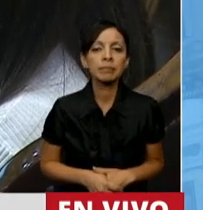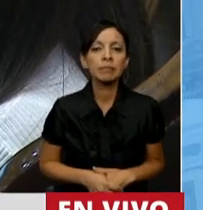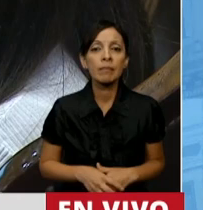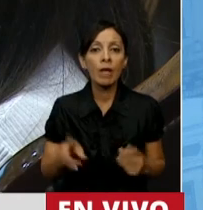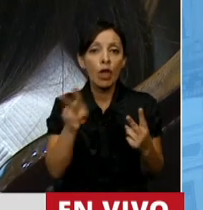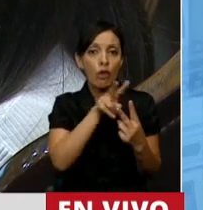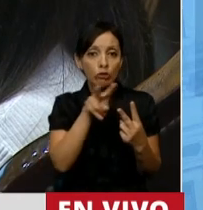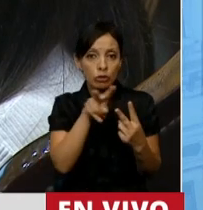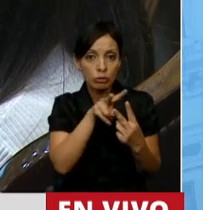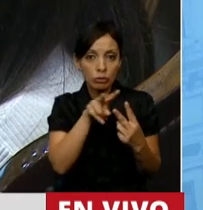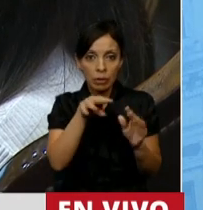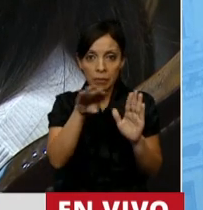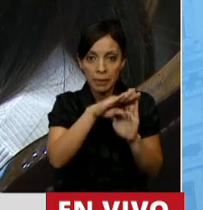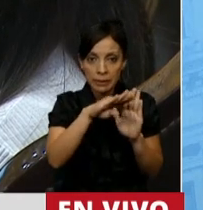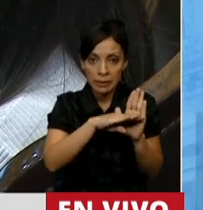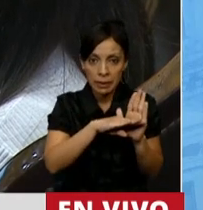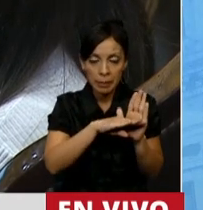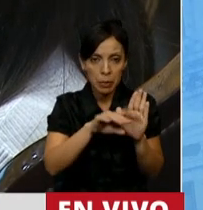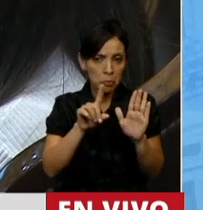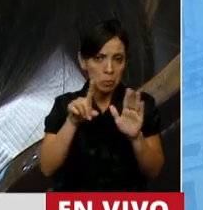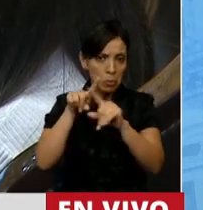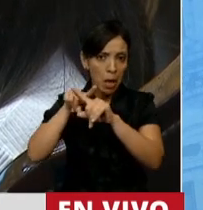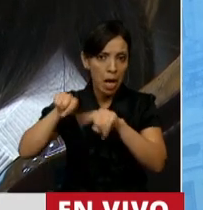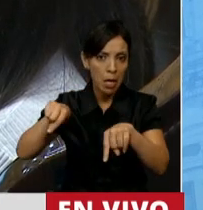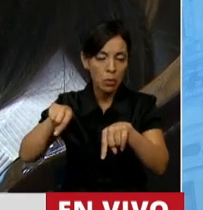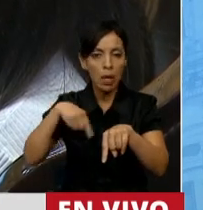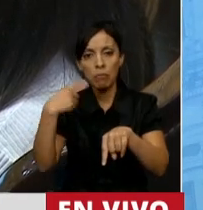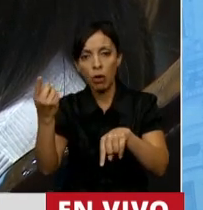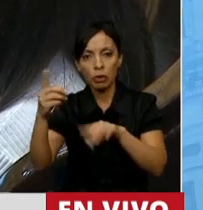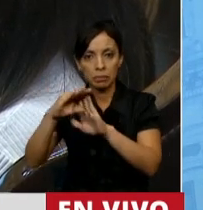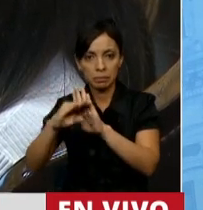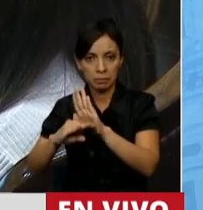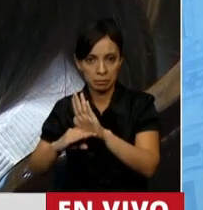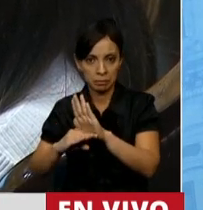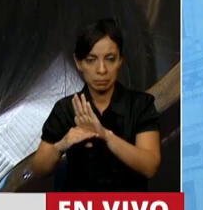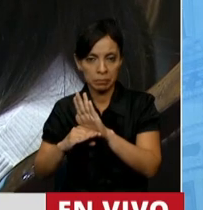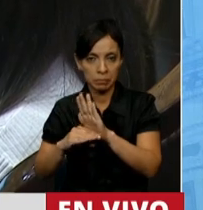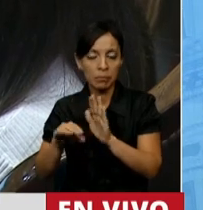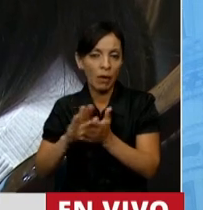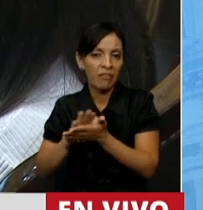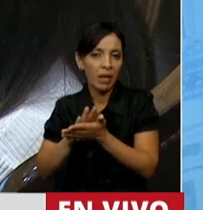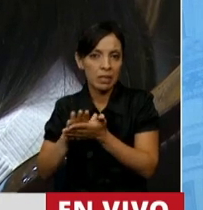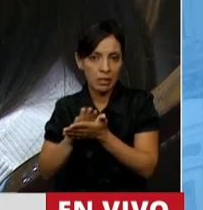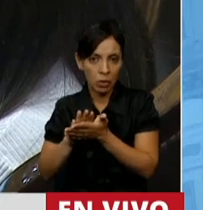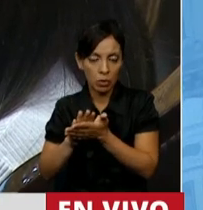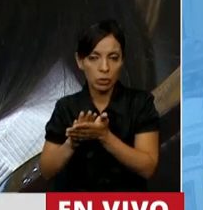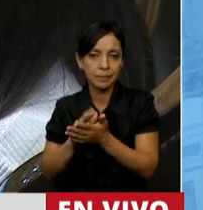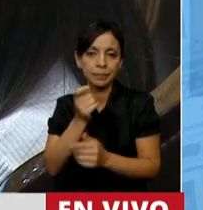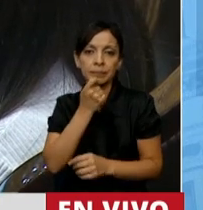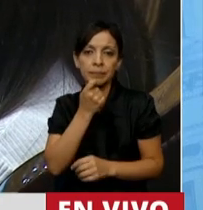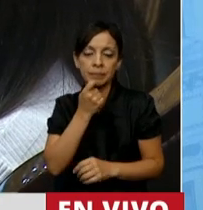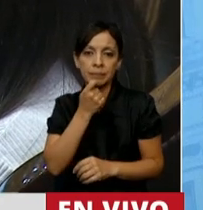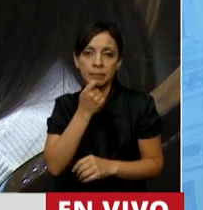Estos dos principios no anulan valores o principios básicos esenciales como